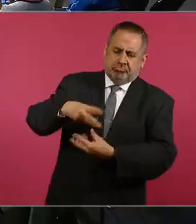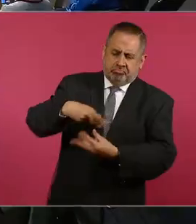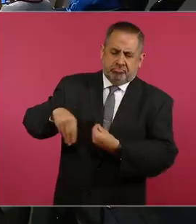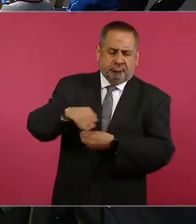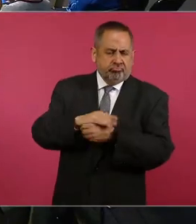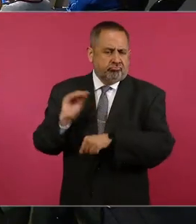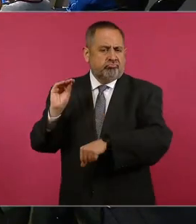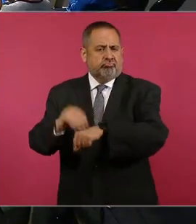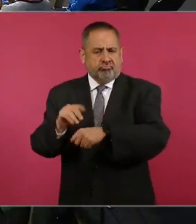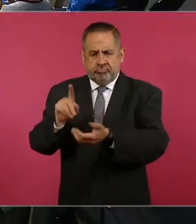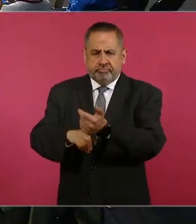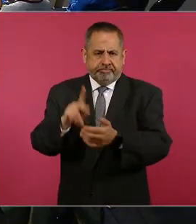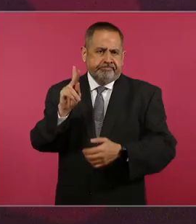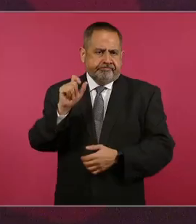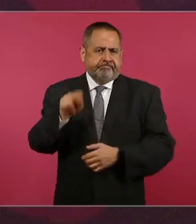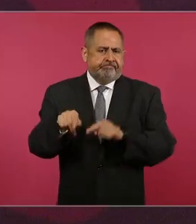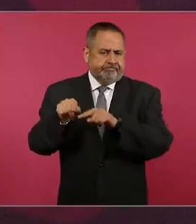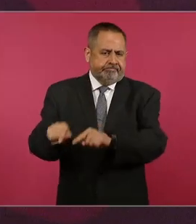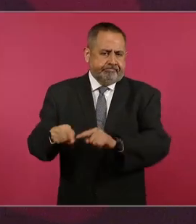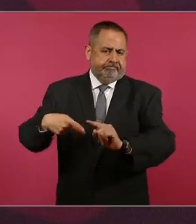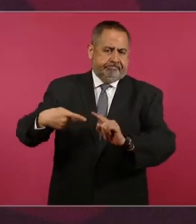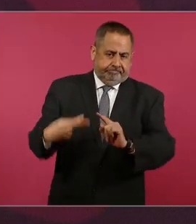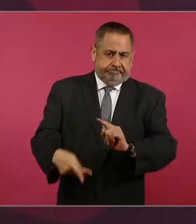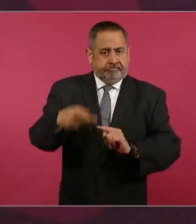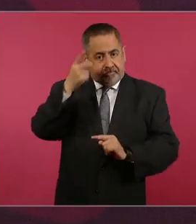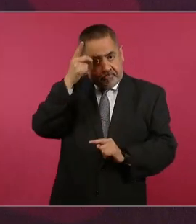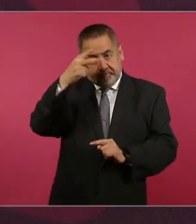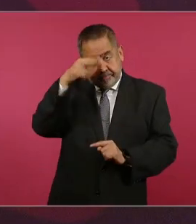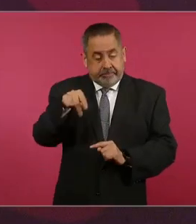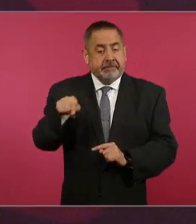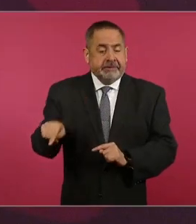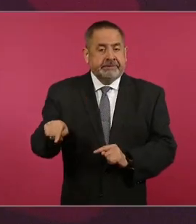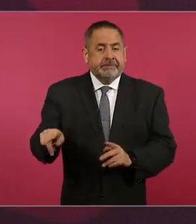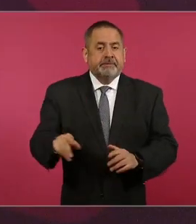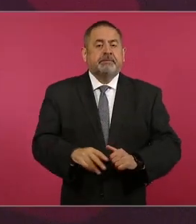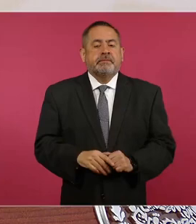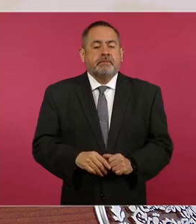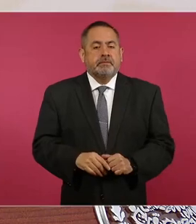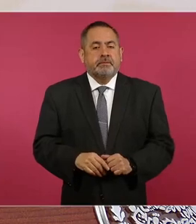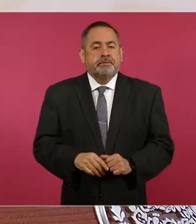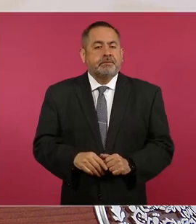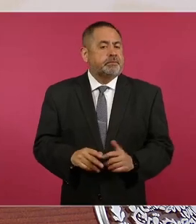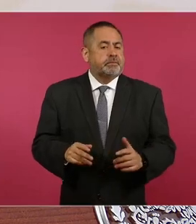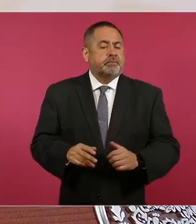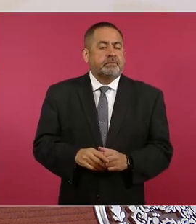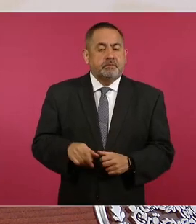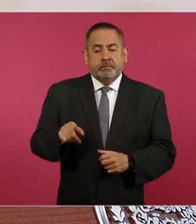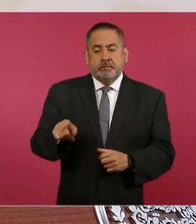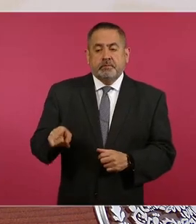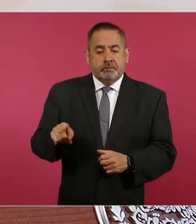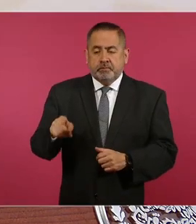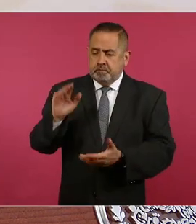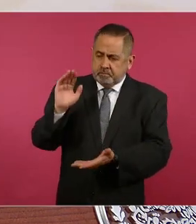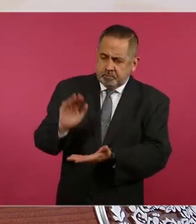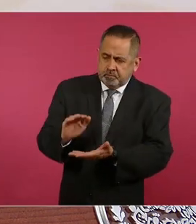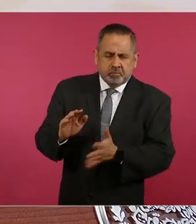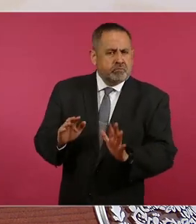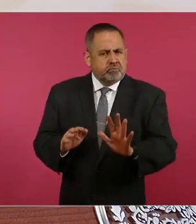estratégica estratégica de la nación, aún con esa reducción.